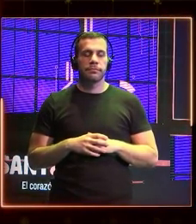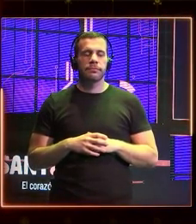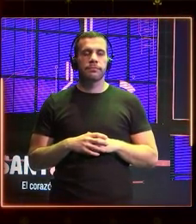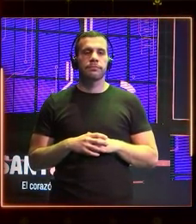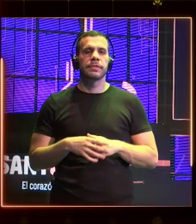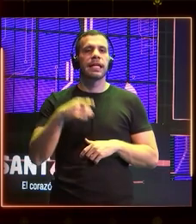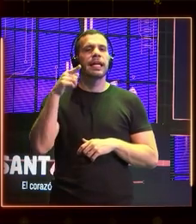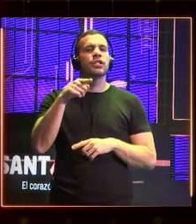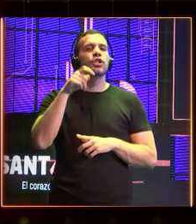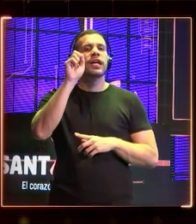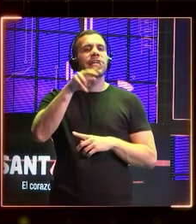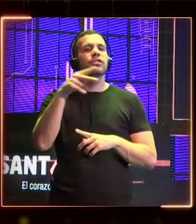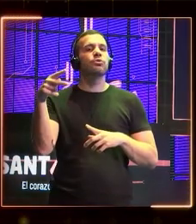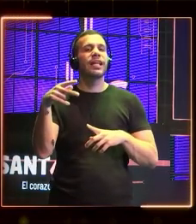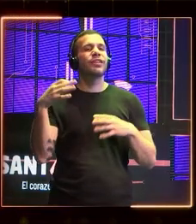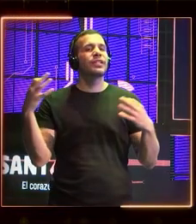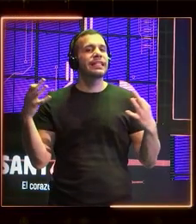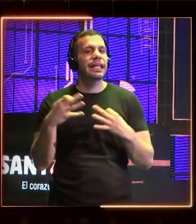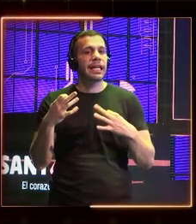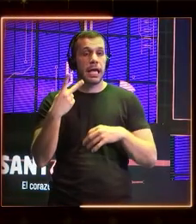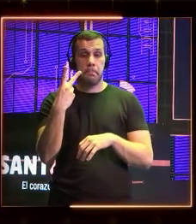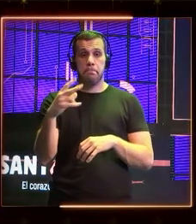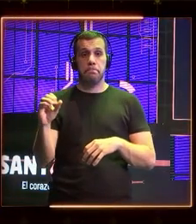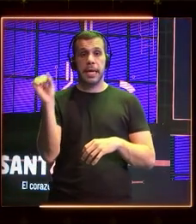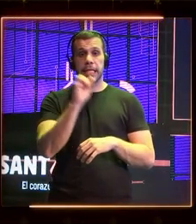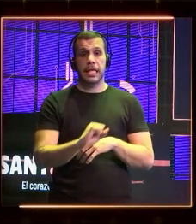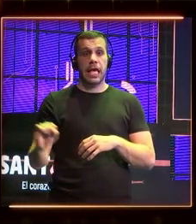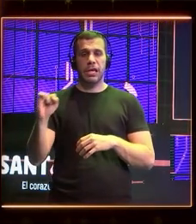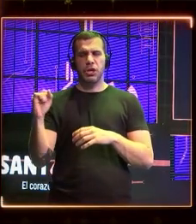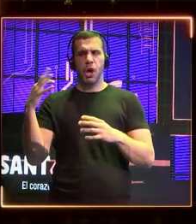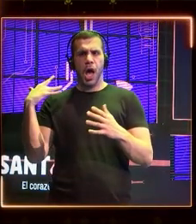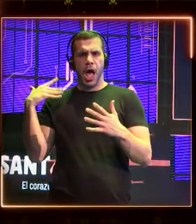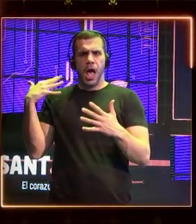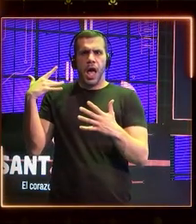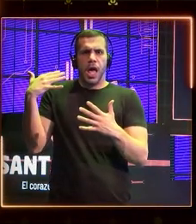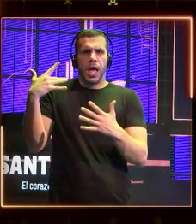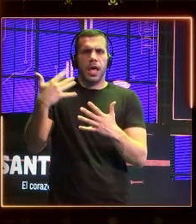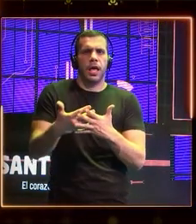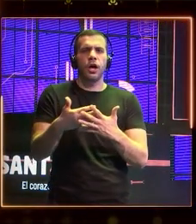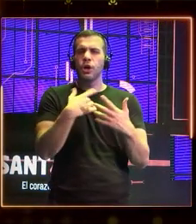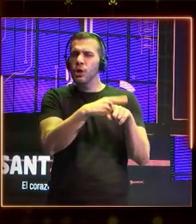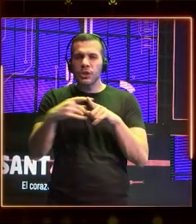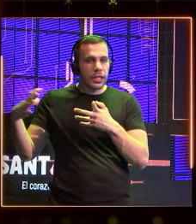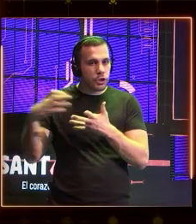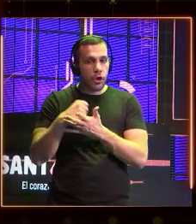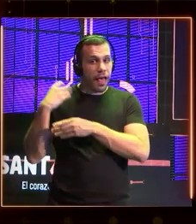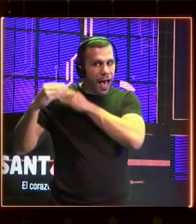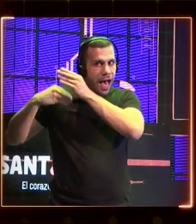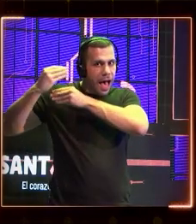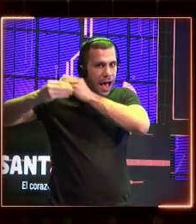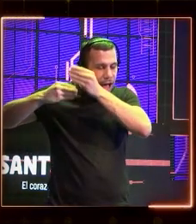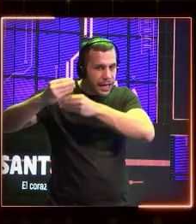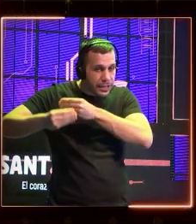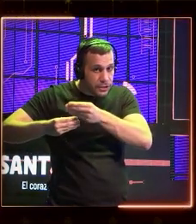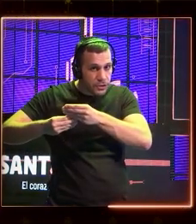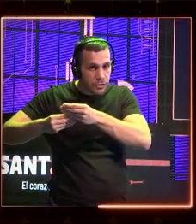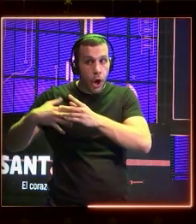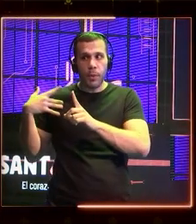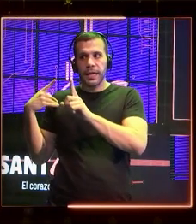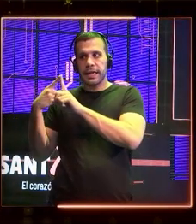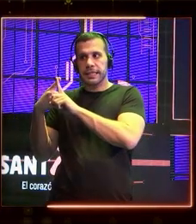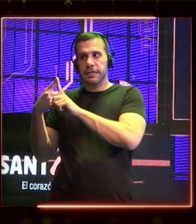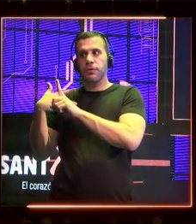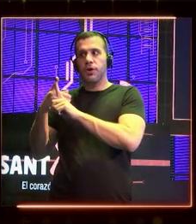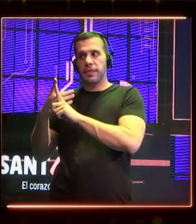resultado de los últimos 20 años de Apple de todo lo que ha hecho el objetivo de tener un iPhone es para llegar aquí el